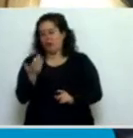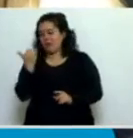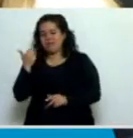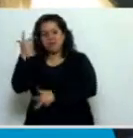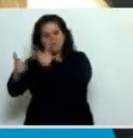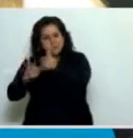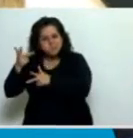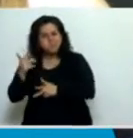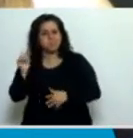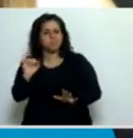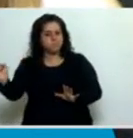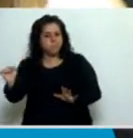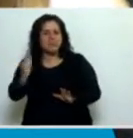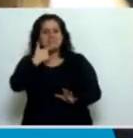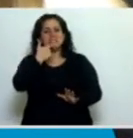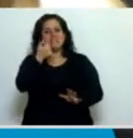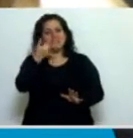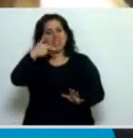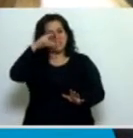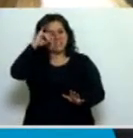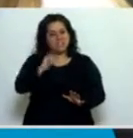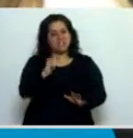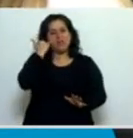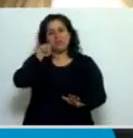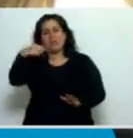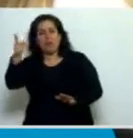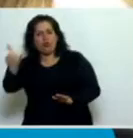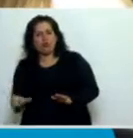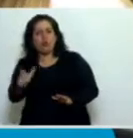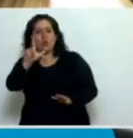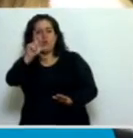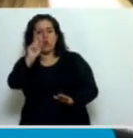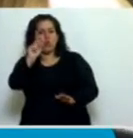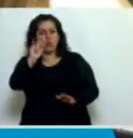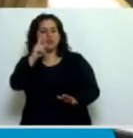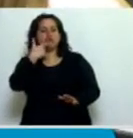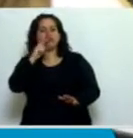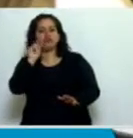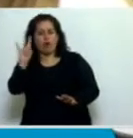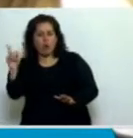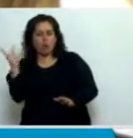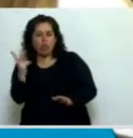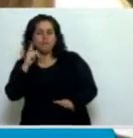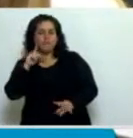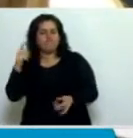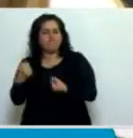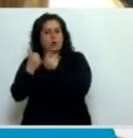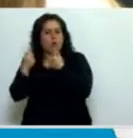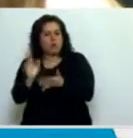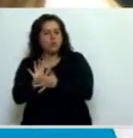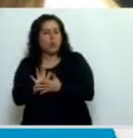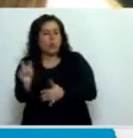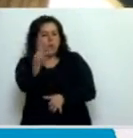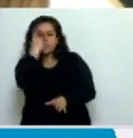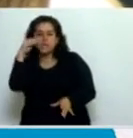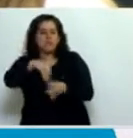recién los diputados Sánchez y Lustó, creo que es importante definir una mirada política sobre el papel del Estado,